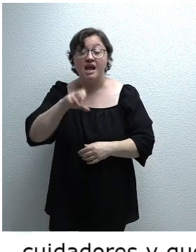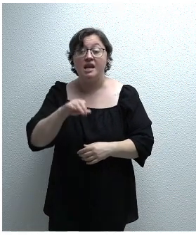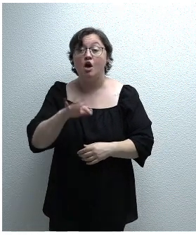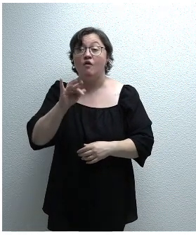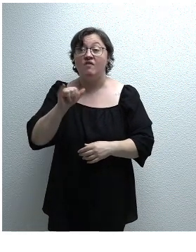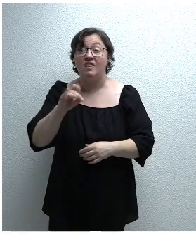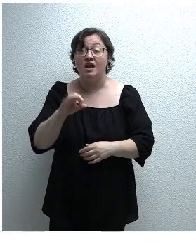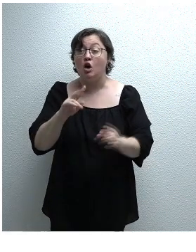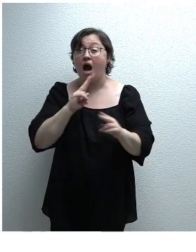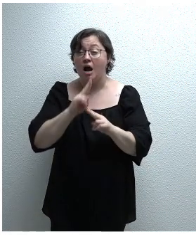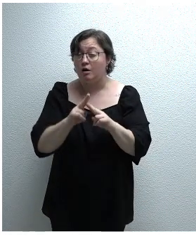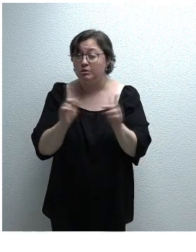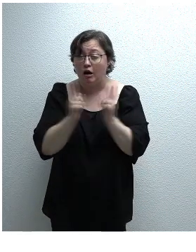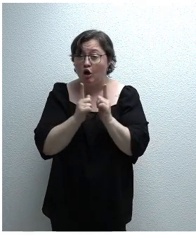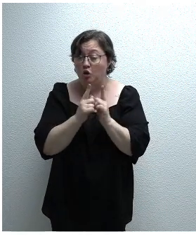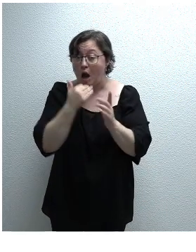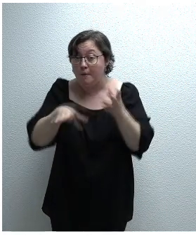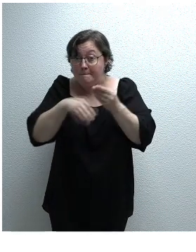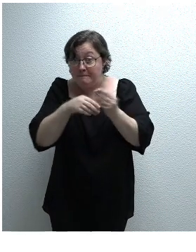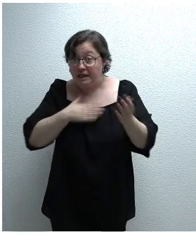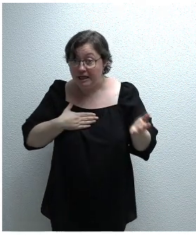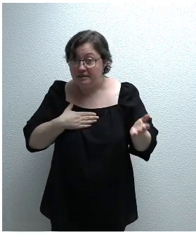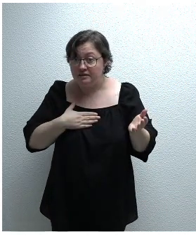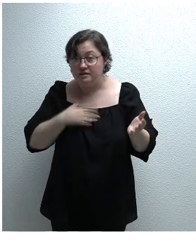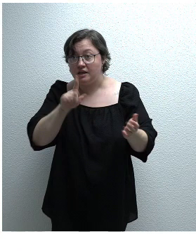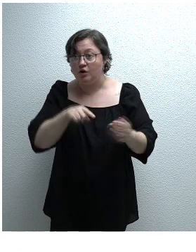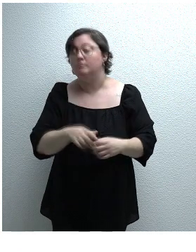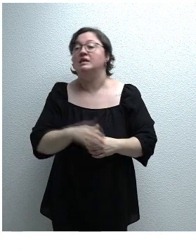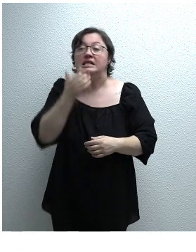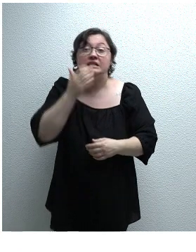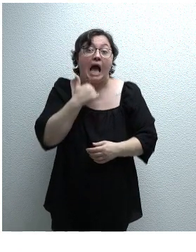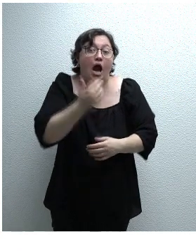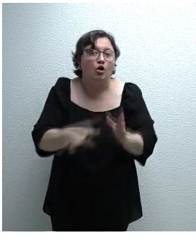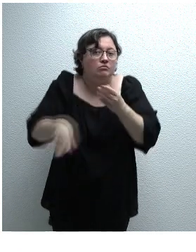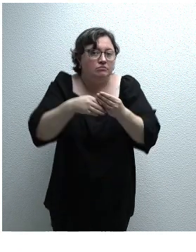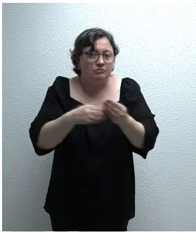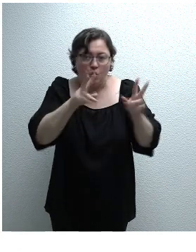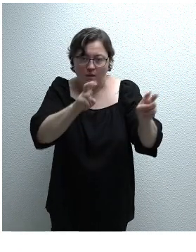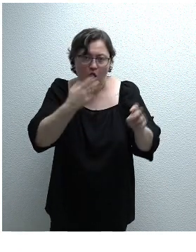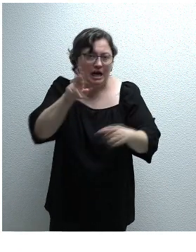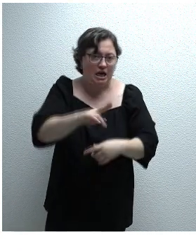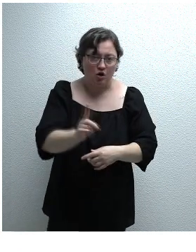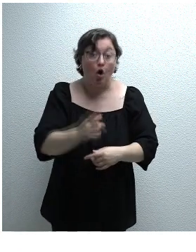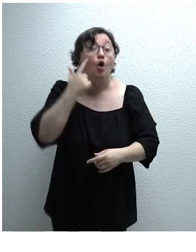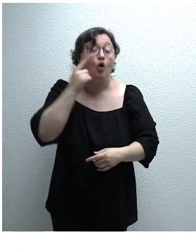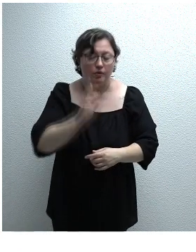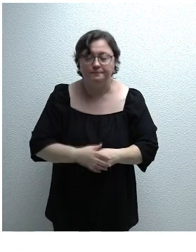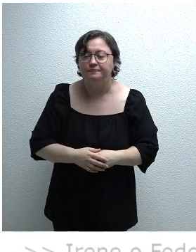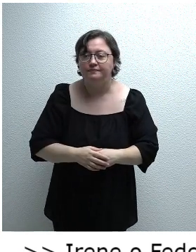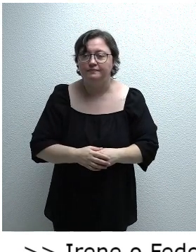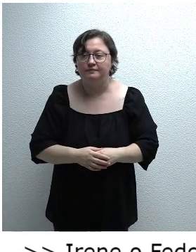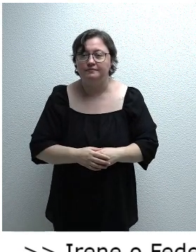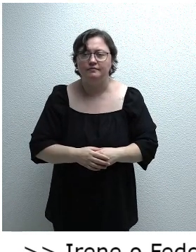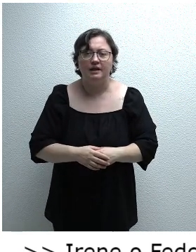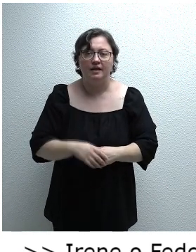brevemente, ¿queréis decir alguna cuestión más sobre estas preguntas? Si tuvierais algo que aportar a lo dicho, cuidado. Muy